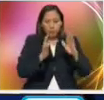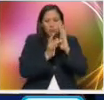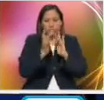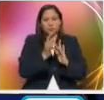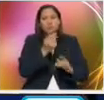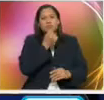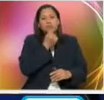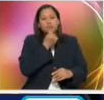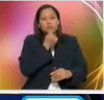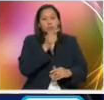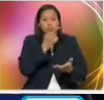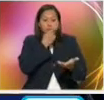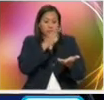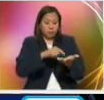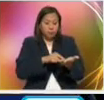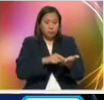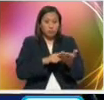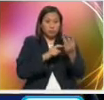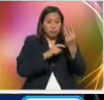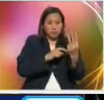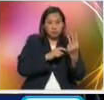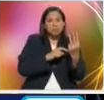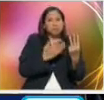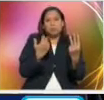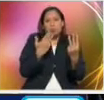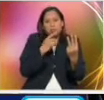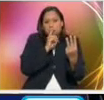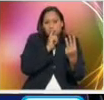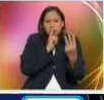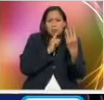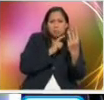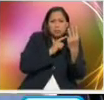Jesús. Nunca te dice si fueron 3, nunca te dicen si eran